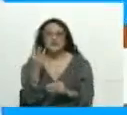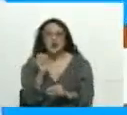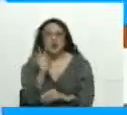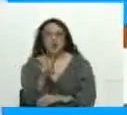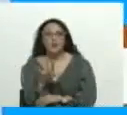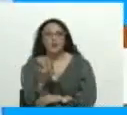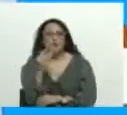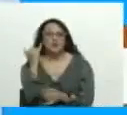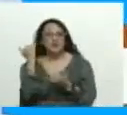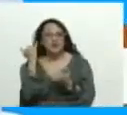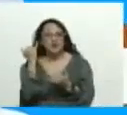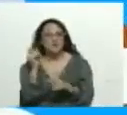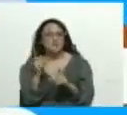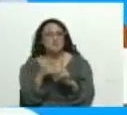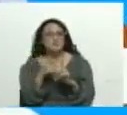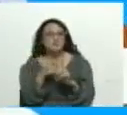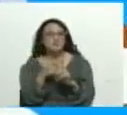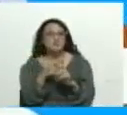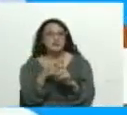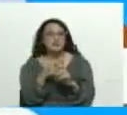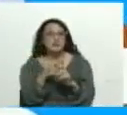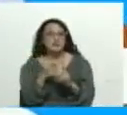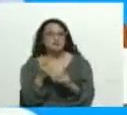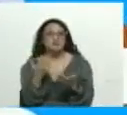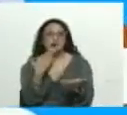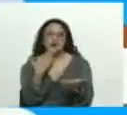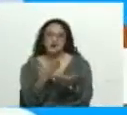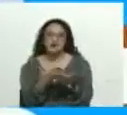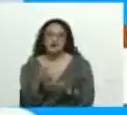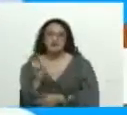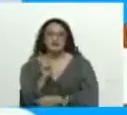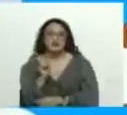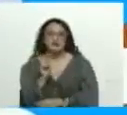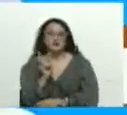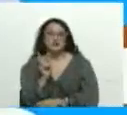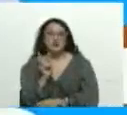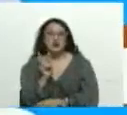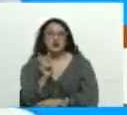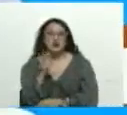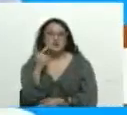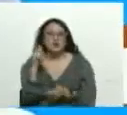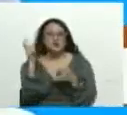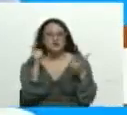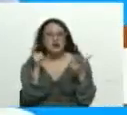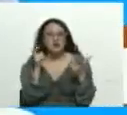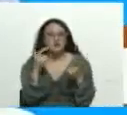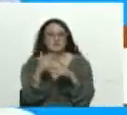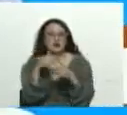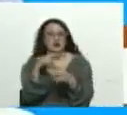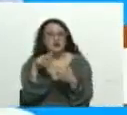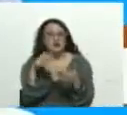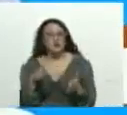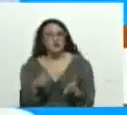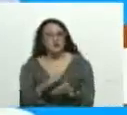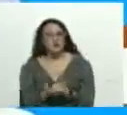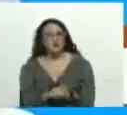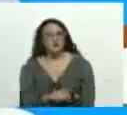ideas primera Mil gracias Venezuela Por Hugo Chávez y por su revolución